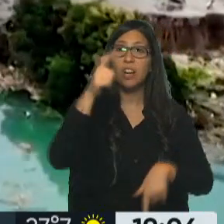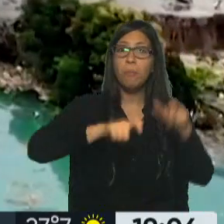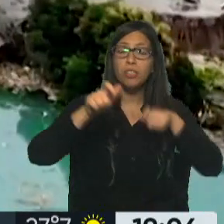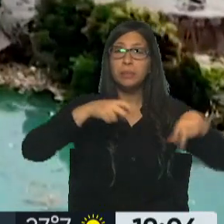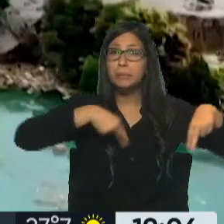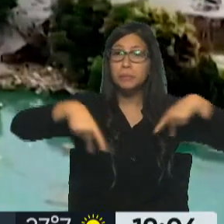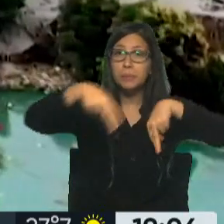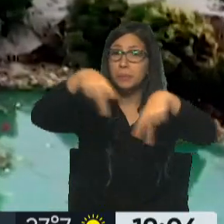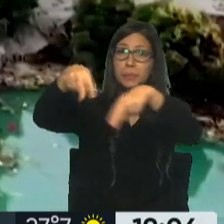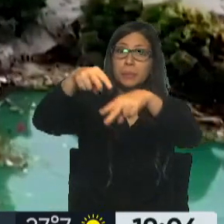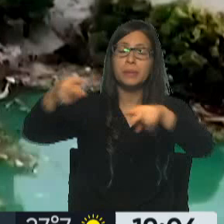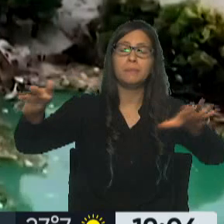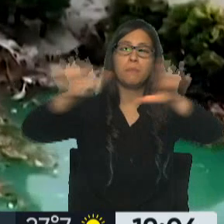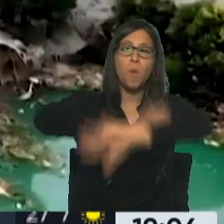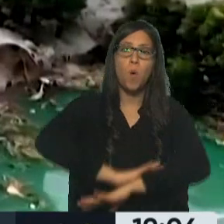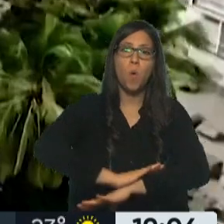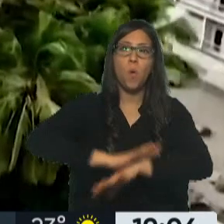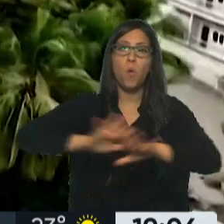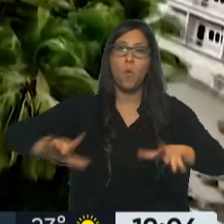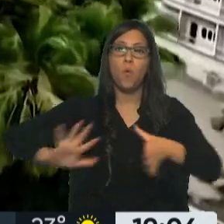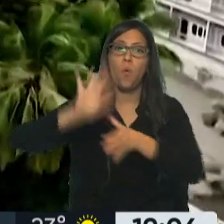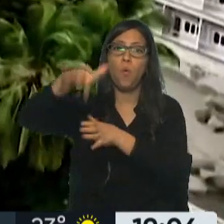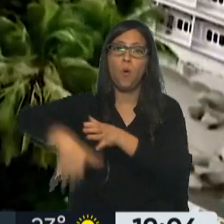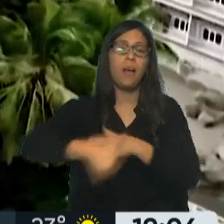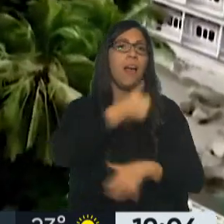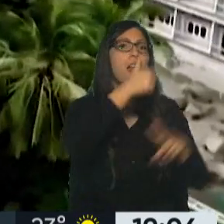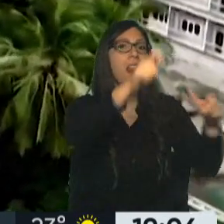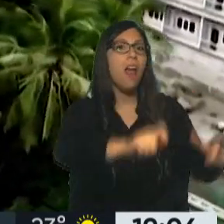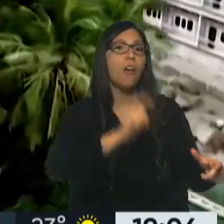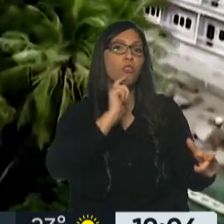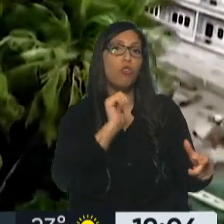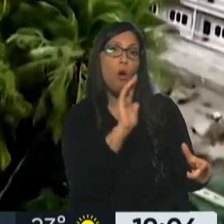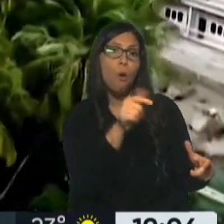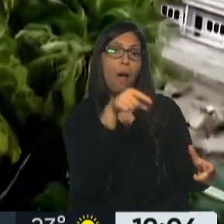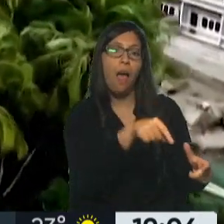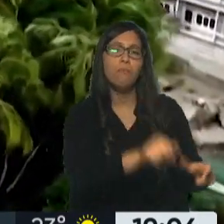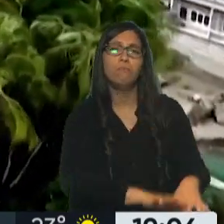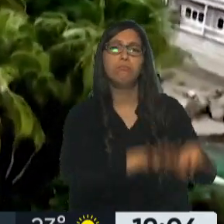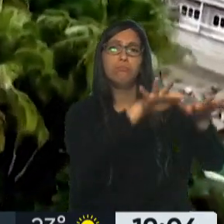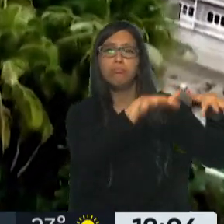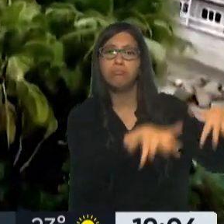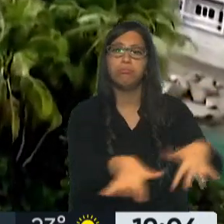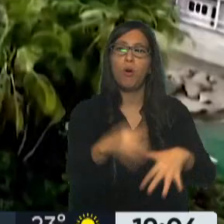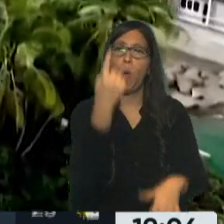senderistas. Al mismo tiempo, las inundaciones cerca del lago Toba provocaron la muerte de al menos